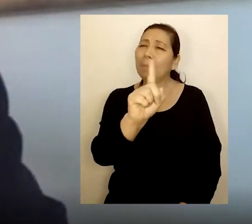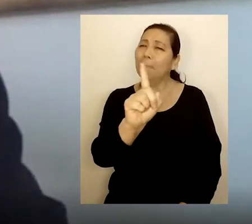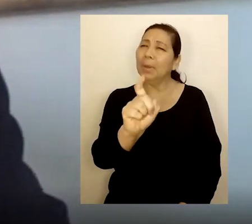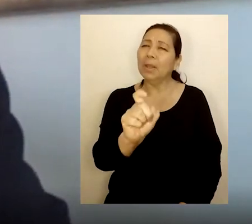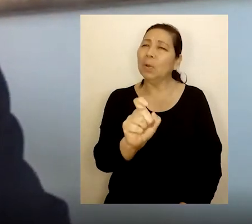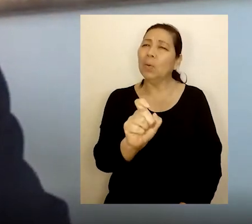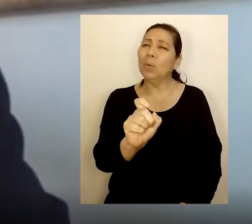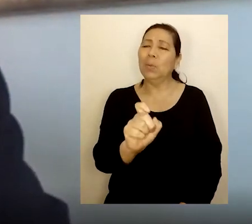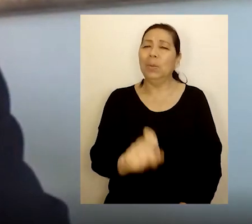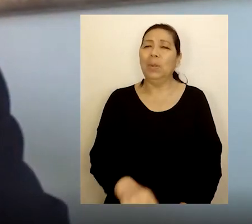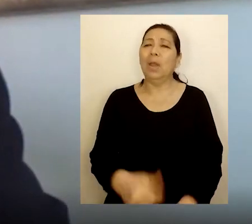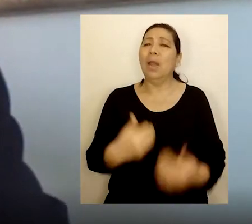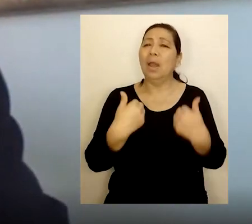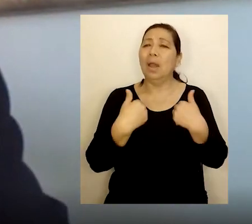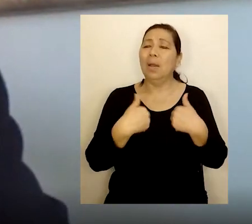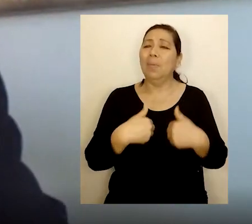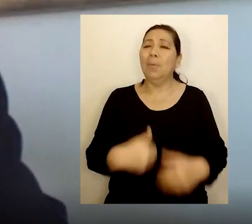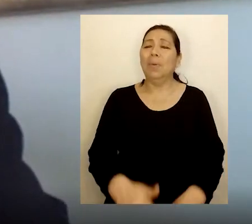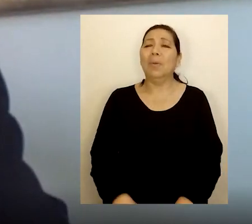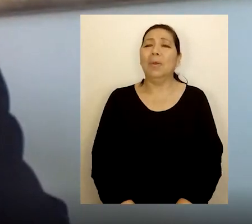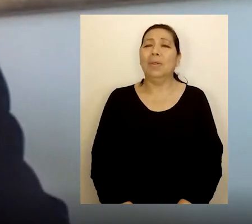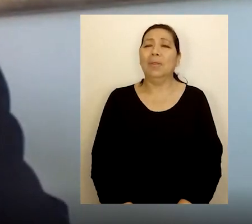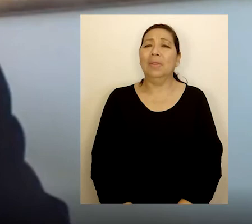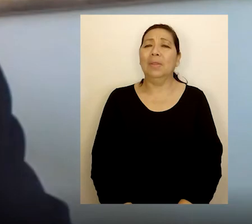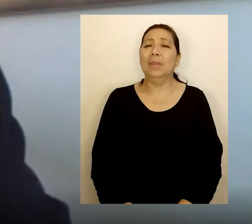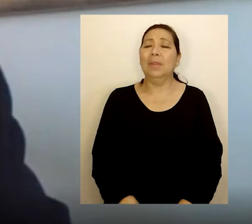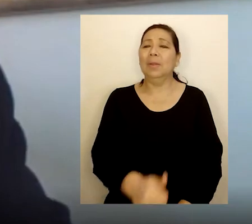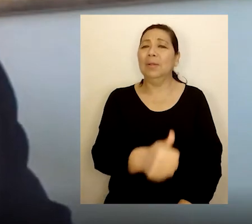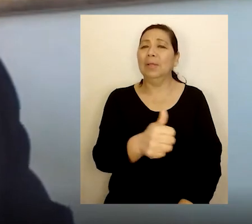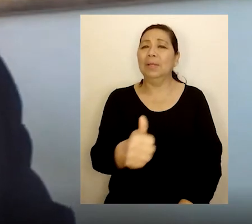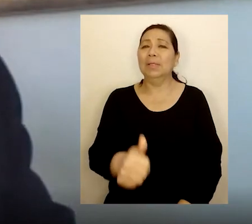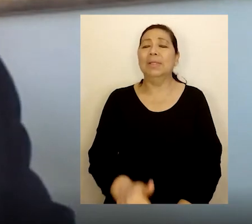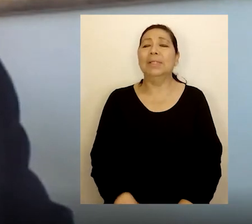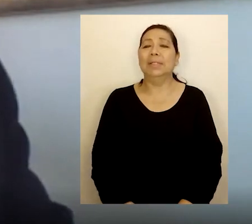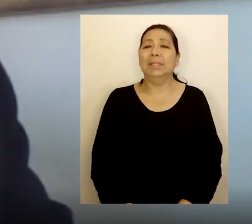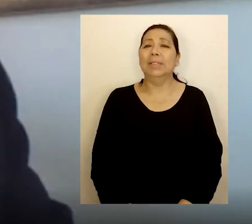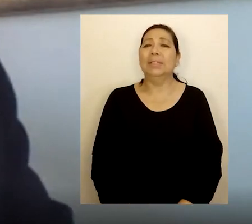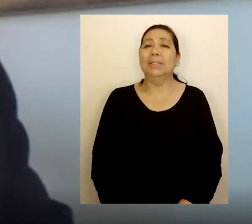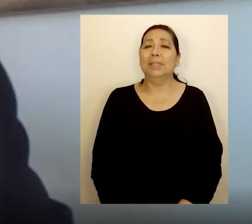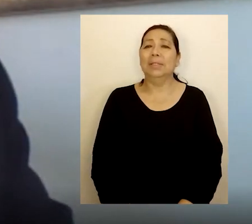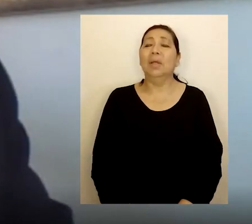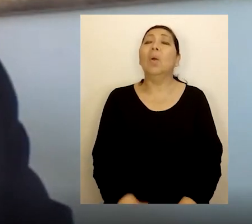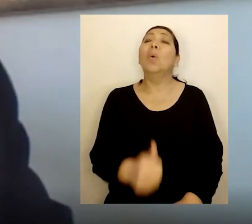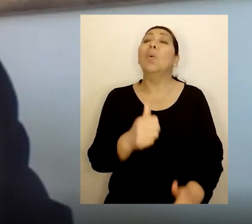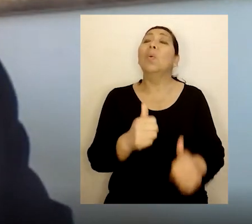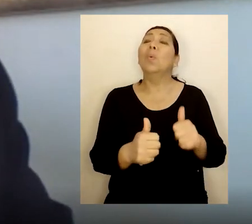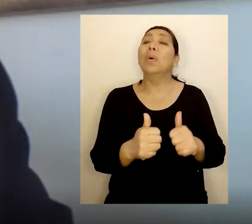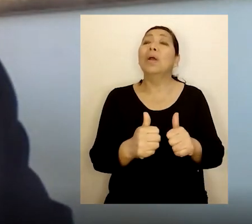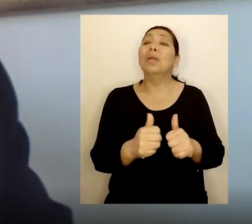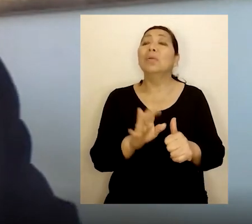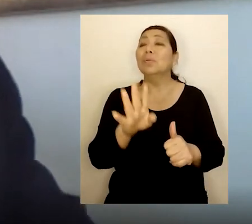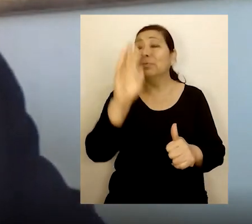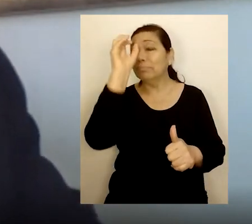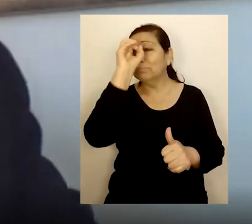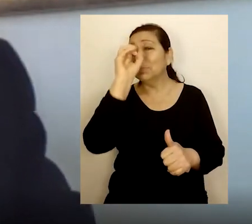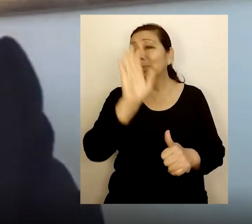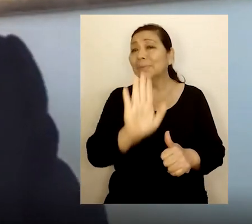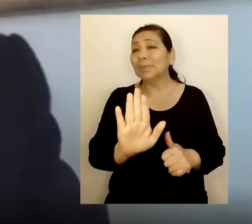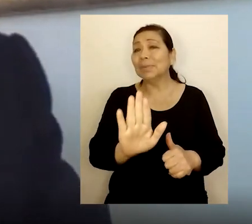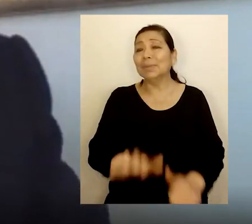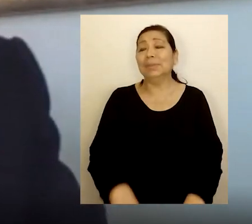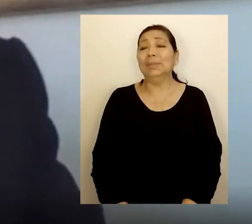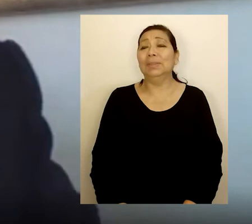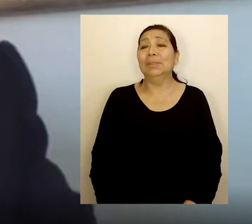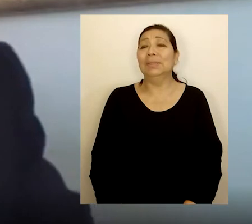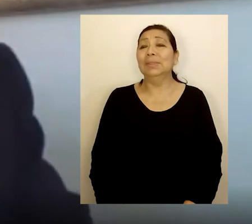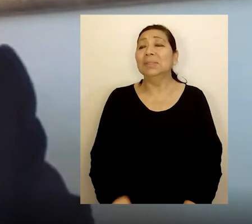pregunta al abogado de la parte demandante. ¿Cuál es su comentario respecto